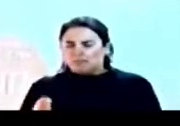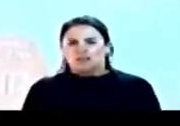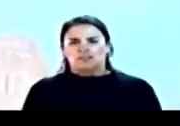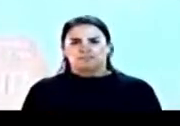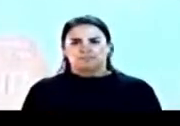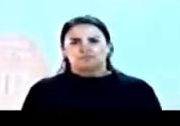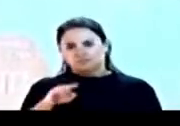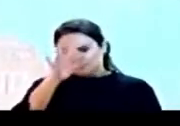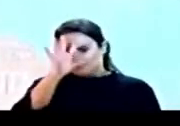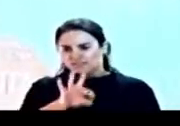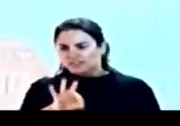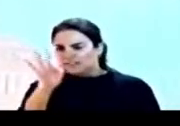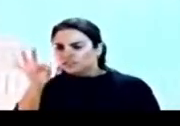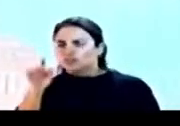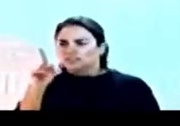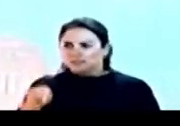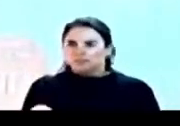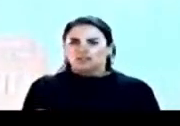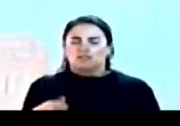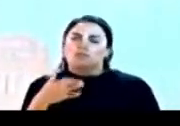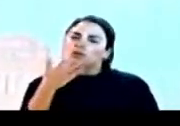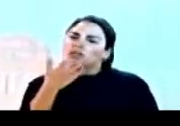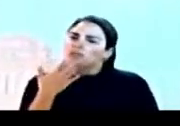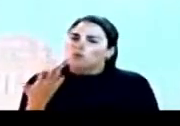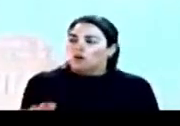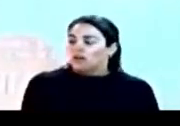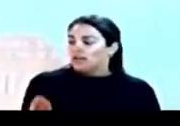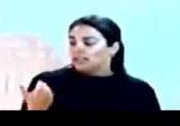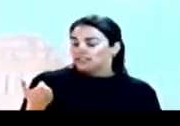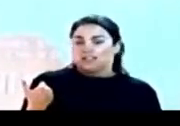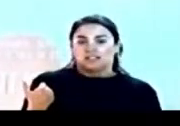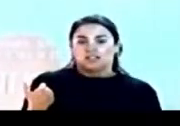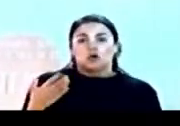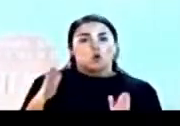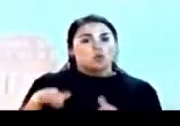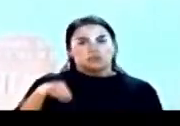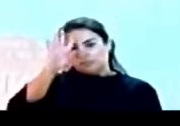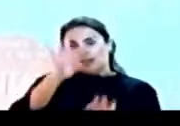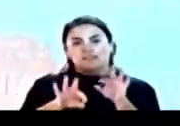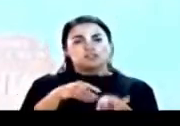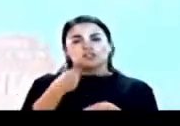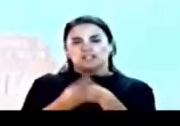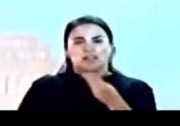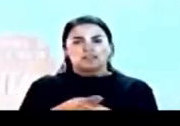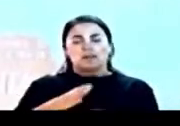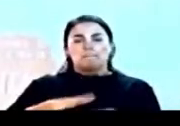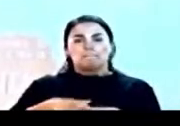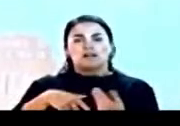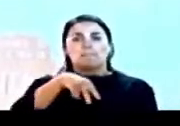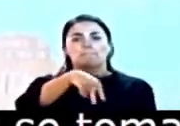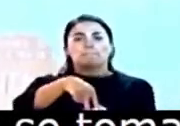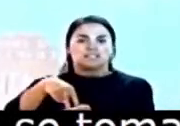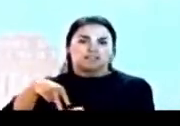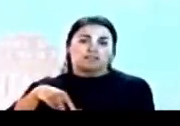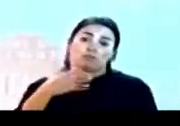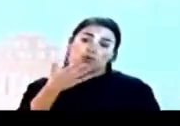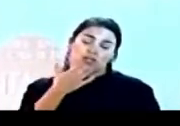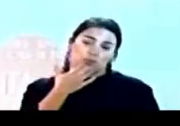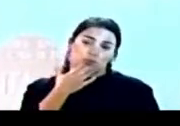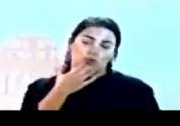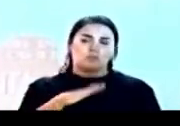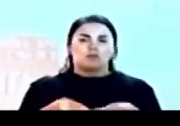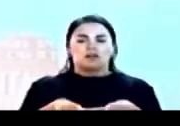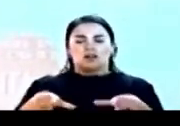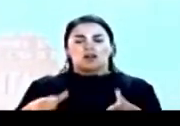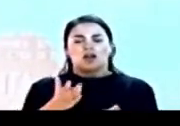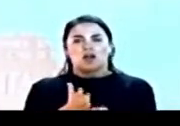tomando decisiones. Por poner un ejemplo, ayer se tomó la última decisión, que es la de la presencialidad, por ejemplo, en las